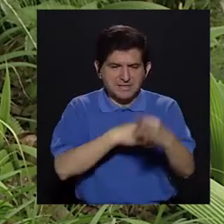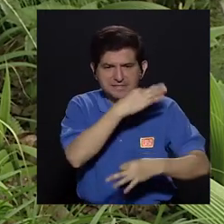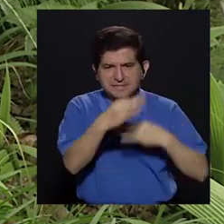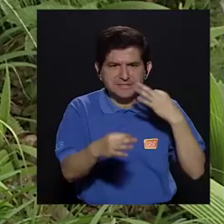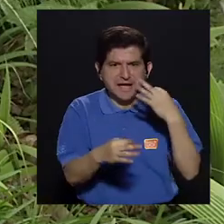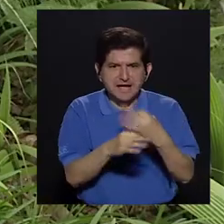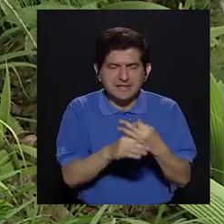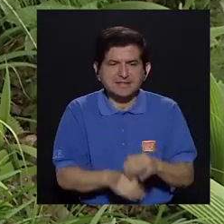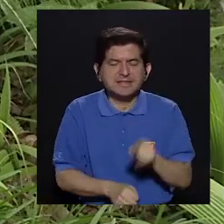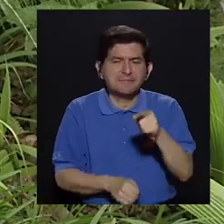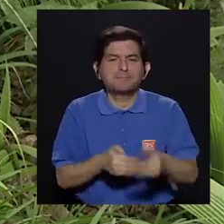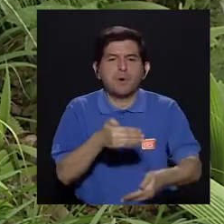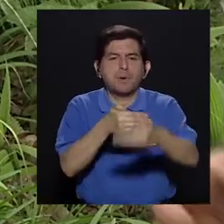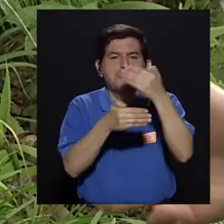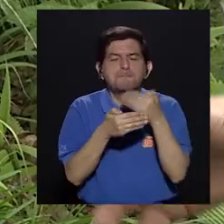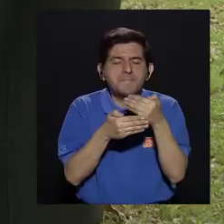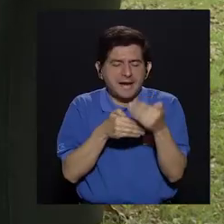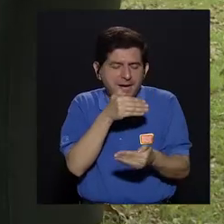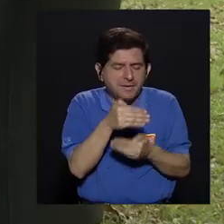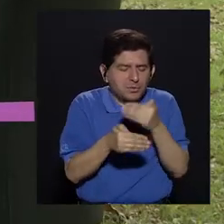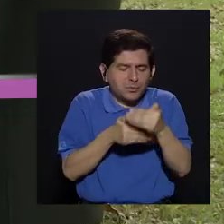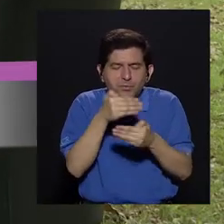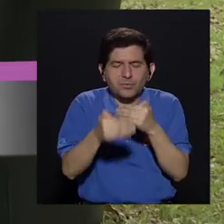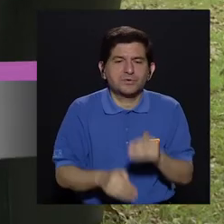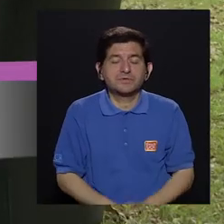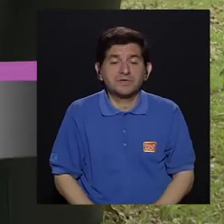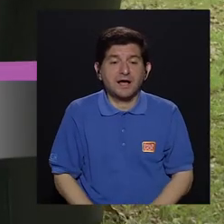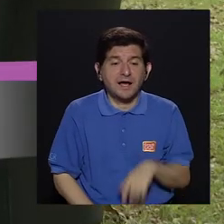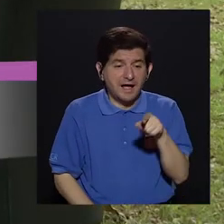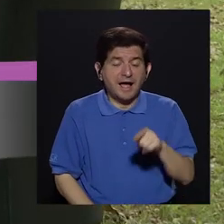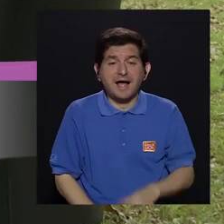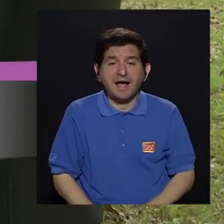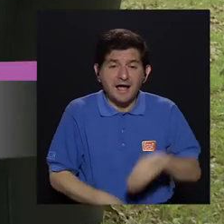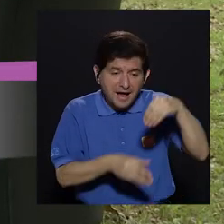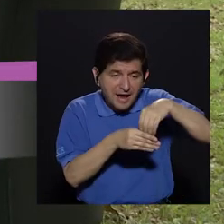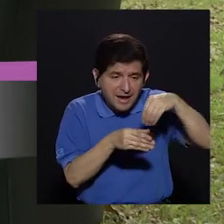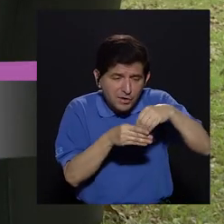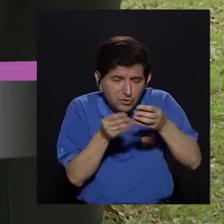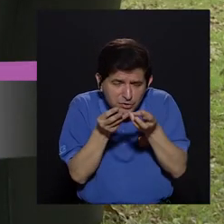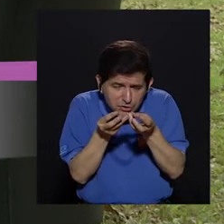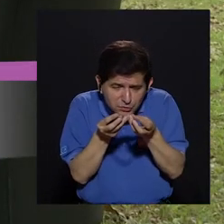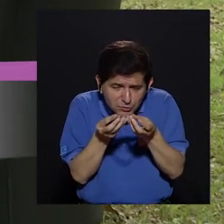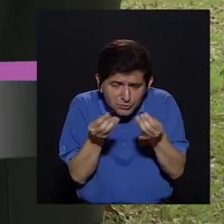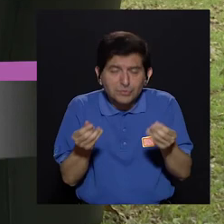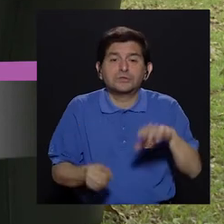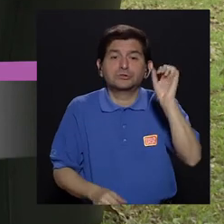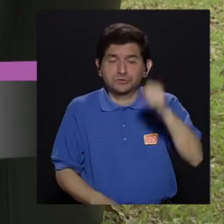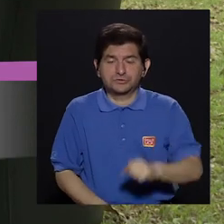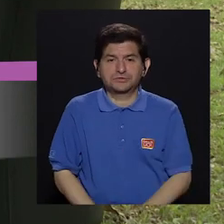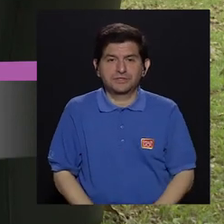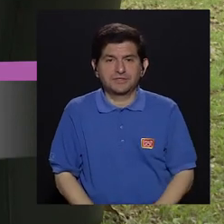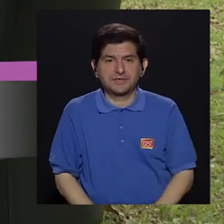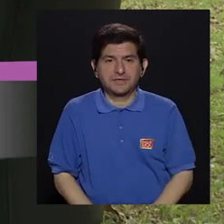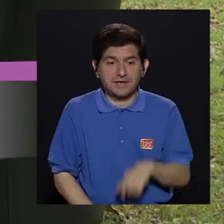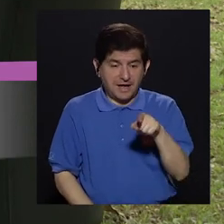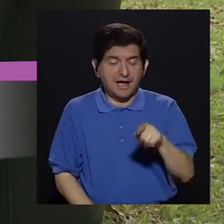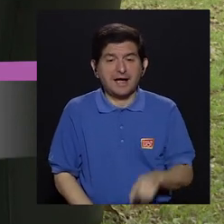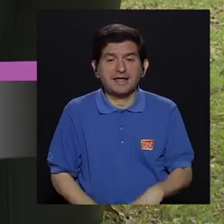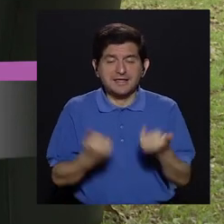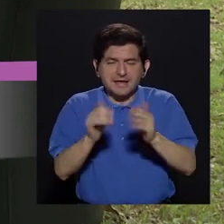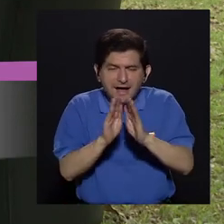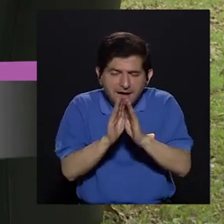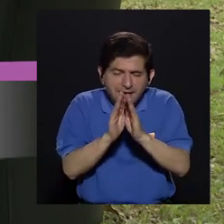como una especie, claro, de predigestión. Comienzan a consumir los carbohidratos que están adentro. Ajá. Entonces, abren, exponen